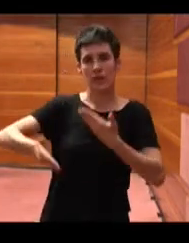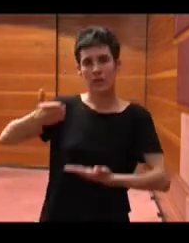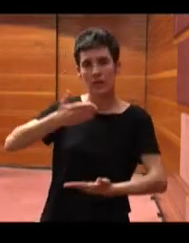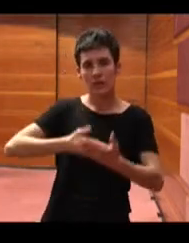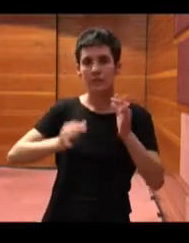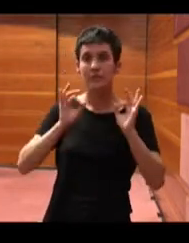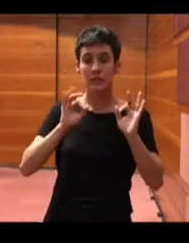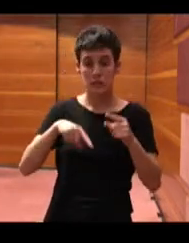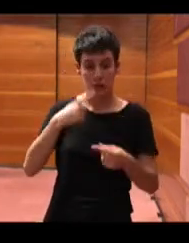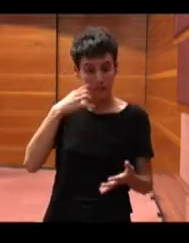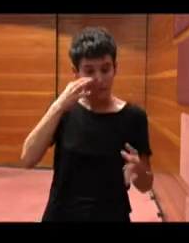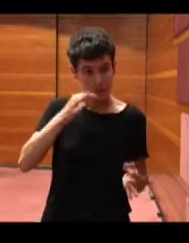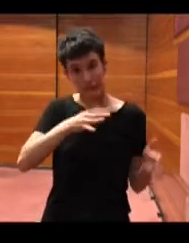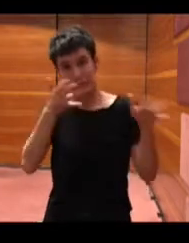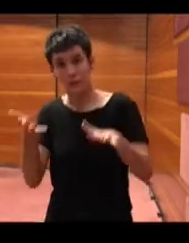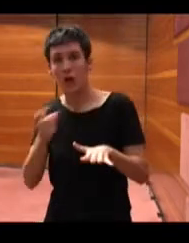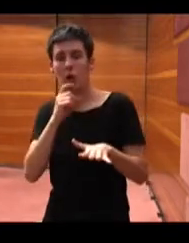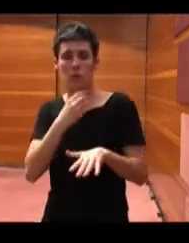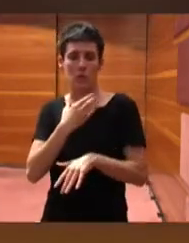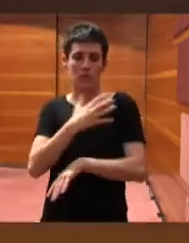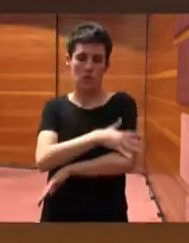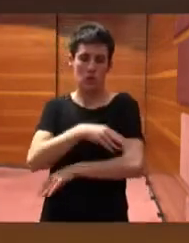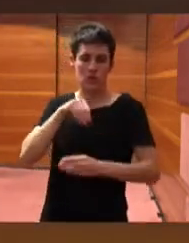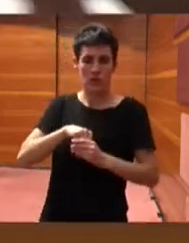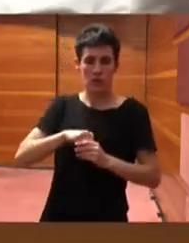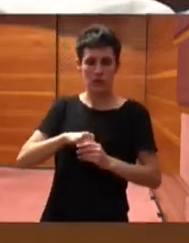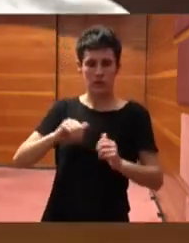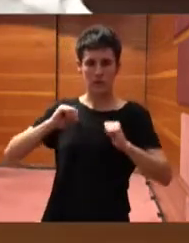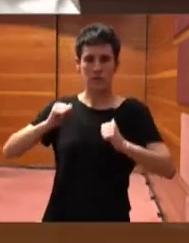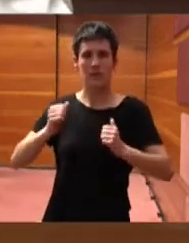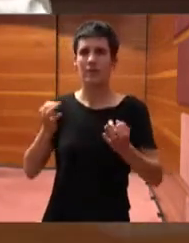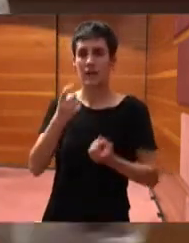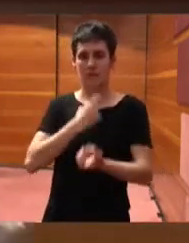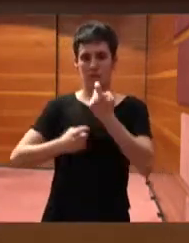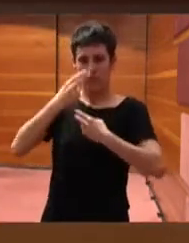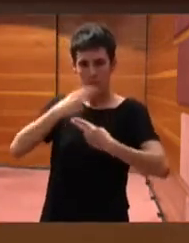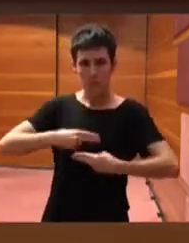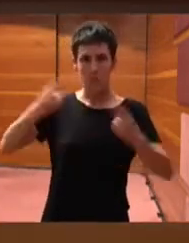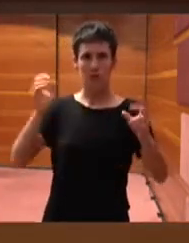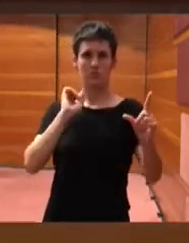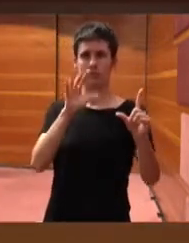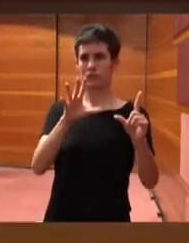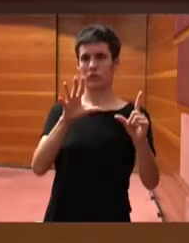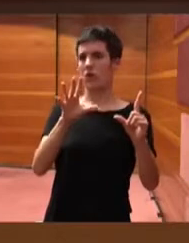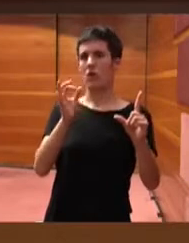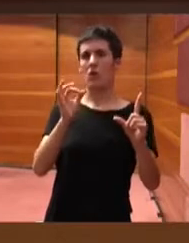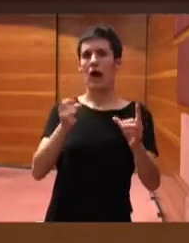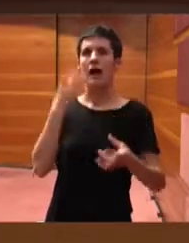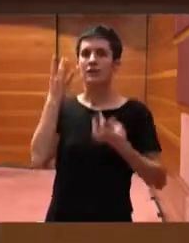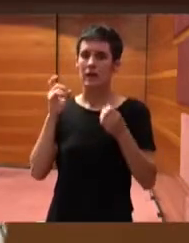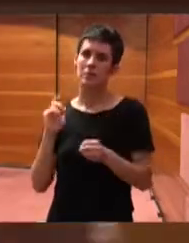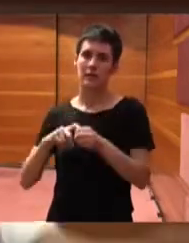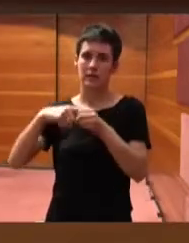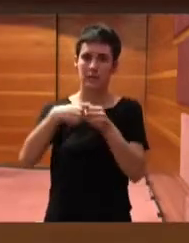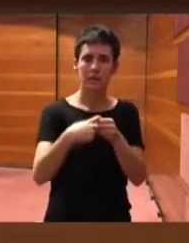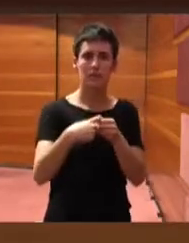eso se traduce en que en los primeros 6 meses de gobierno todas las agencias me van a publicar esa información. Me van a hacer todos esos actos participativos y me van a